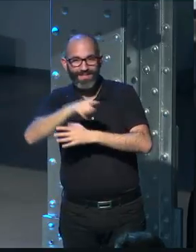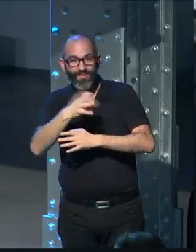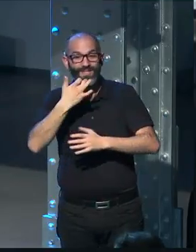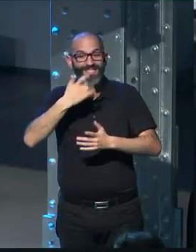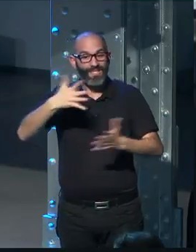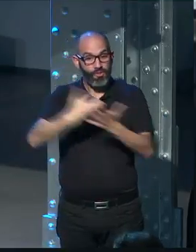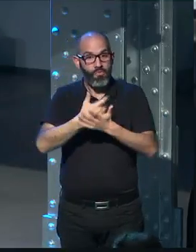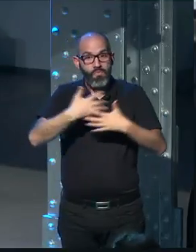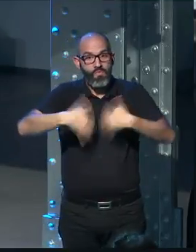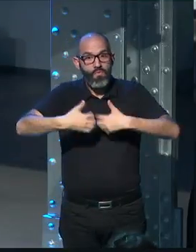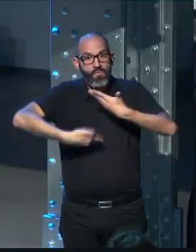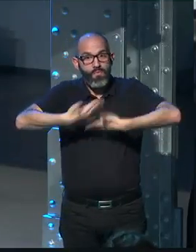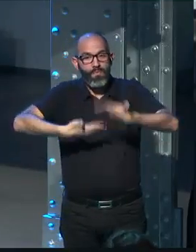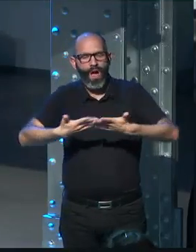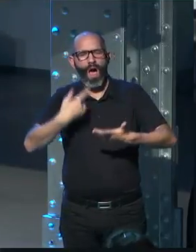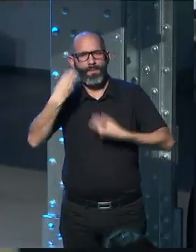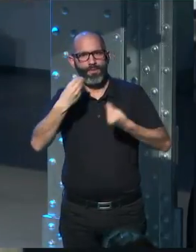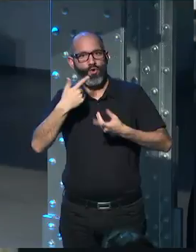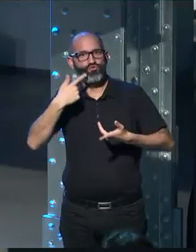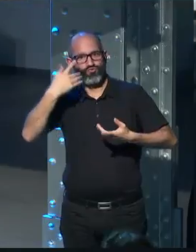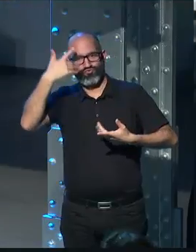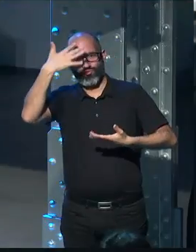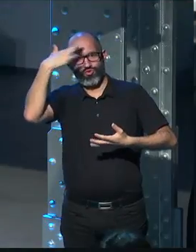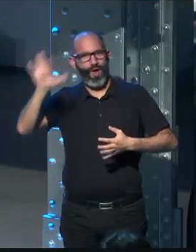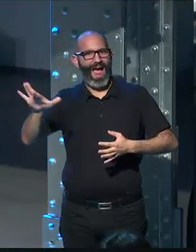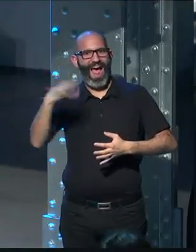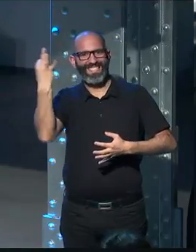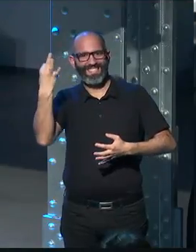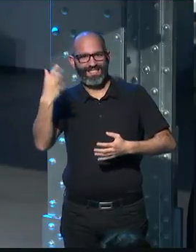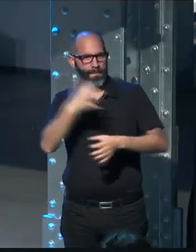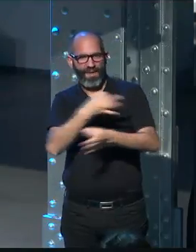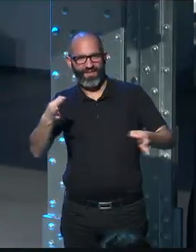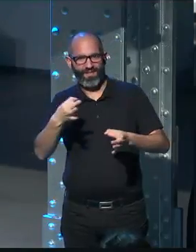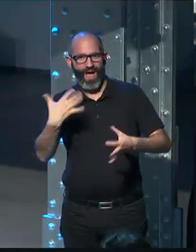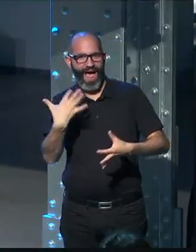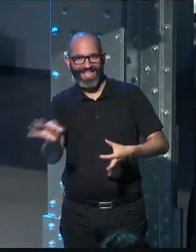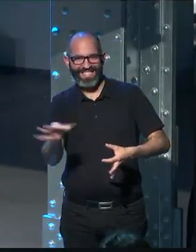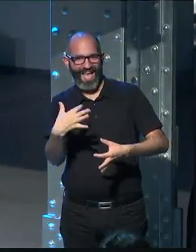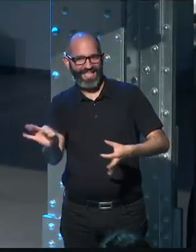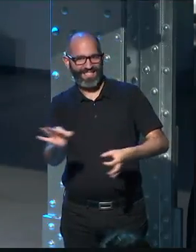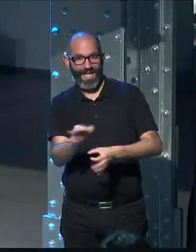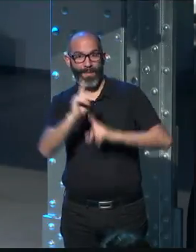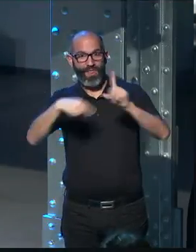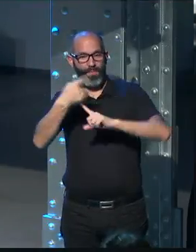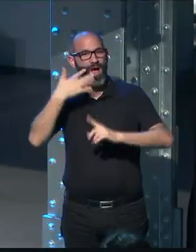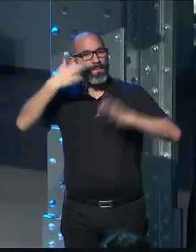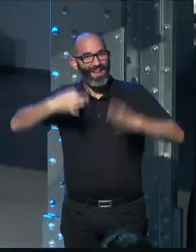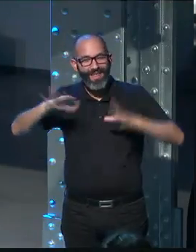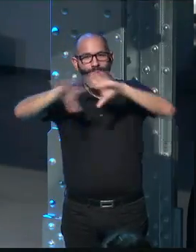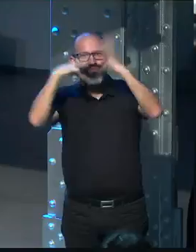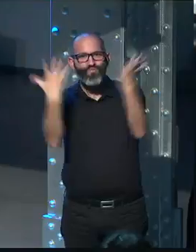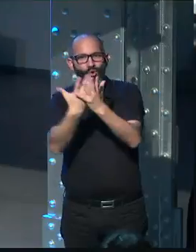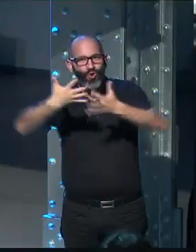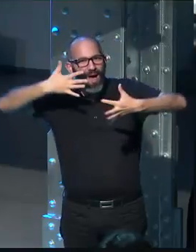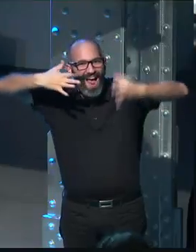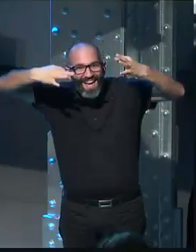movemos. Es muy importante tener en cuenta entonces que nuestro cerebro no está ahí para representar el mundo fielmente tal y como es.